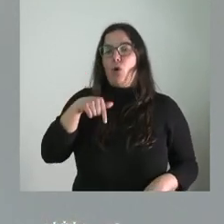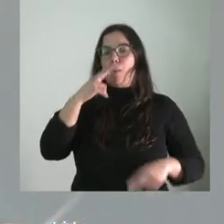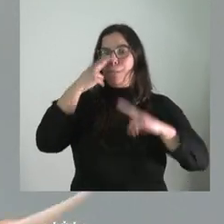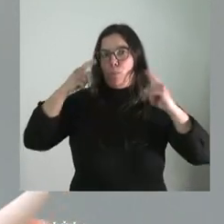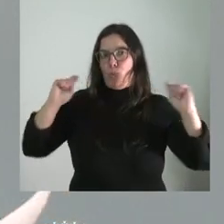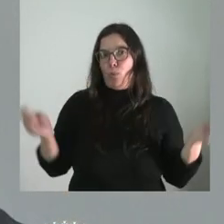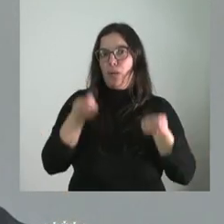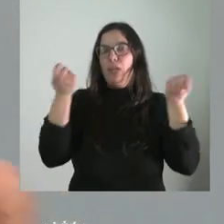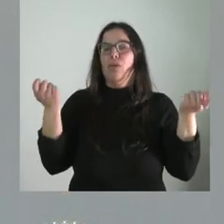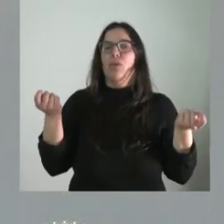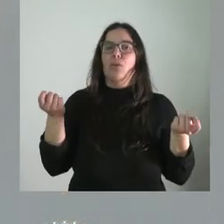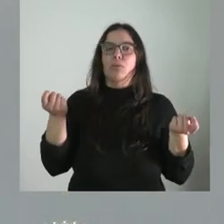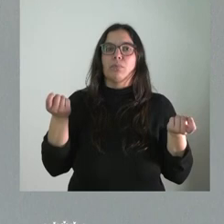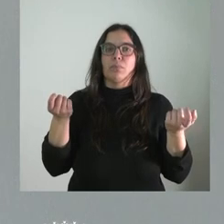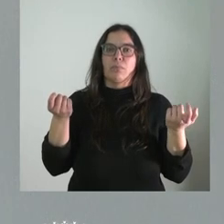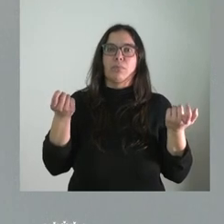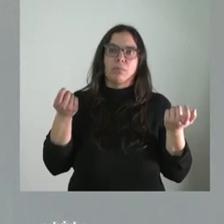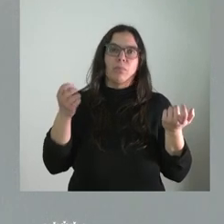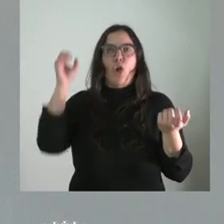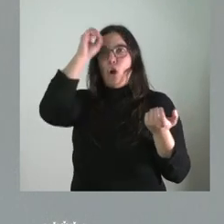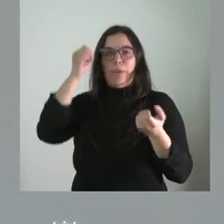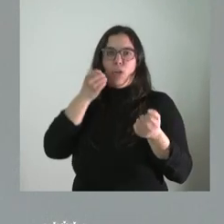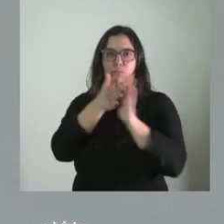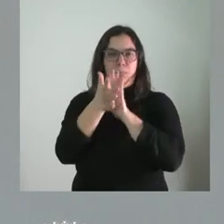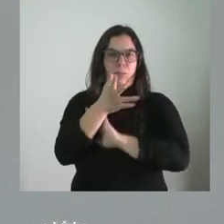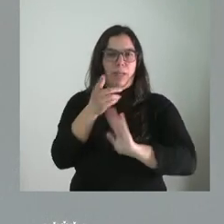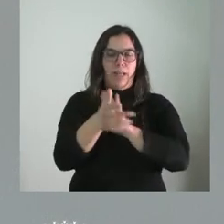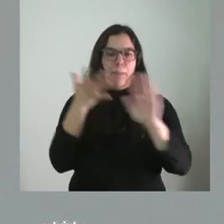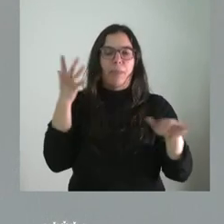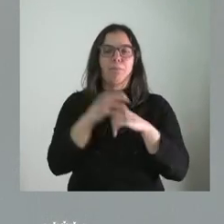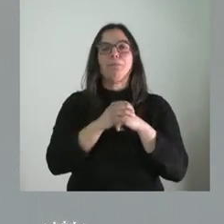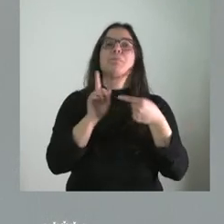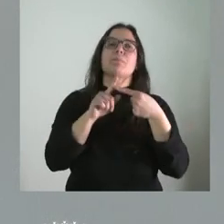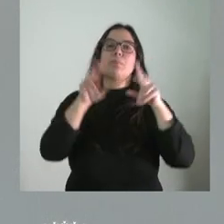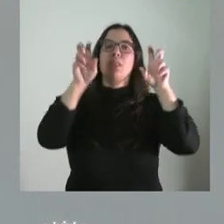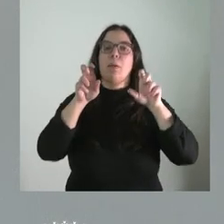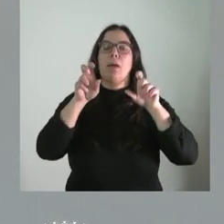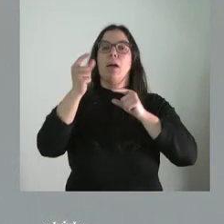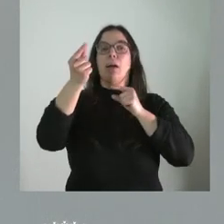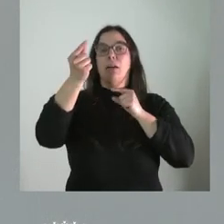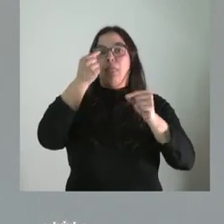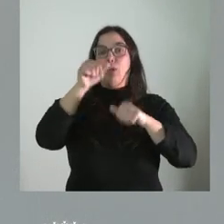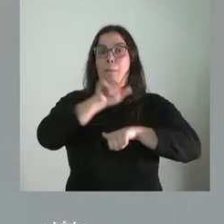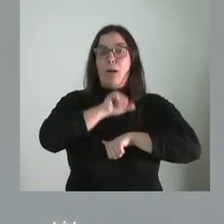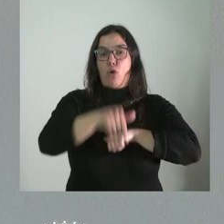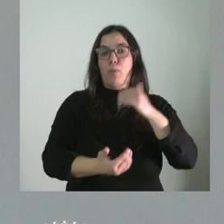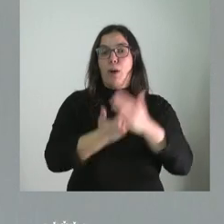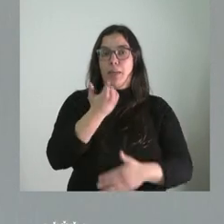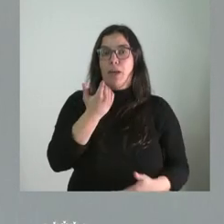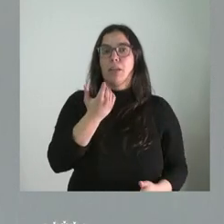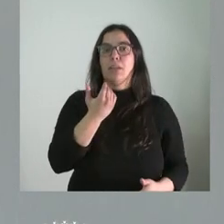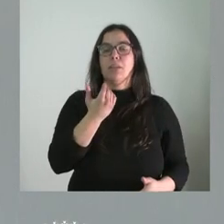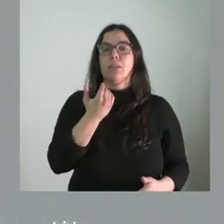y que de forma muy rápida en primer lugar los datos de paro que se han publicado esta mañana no son datos positivos